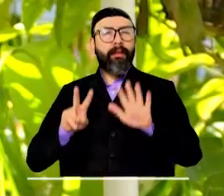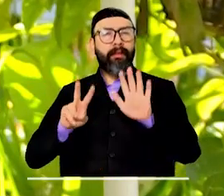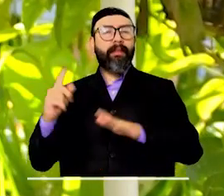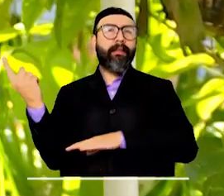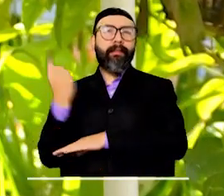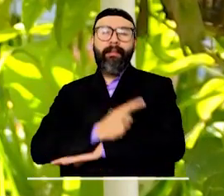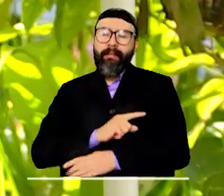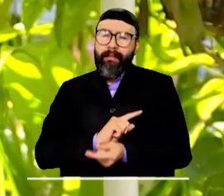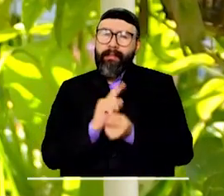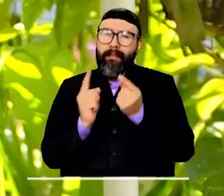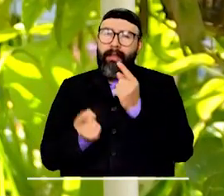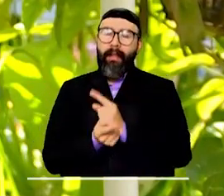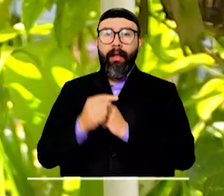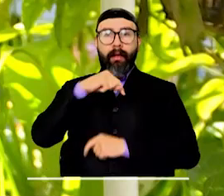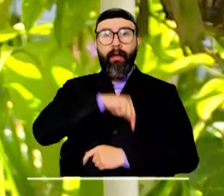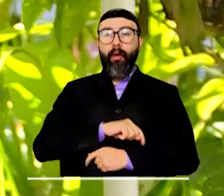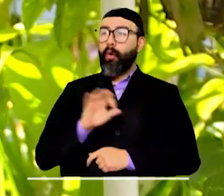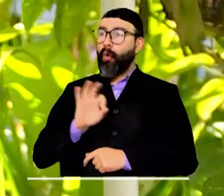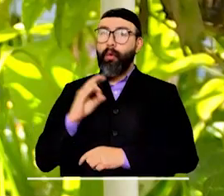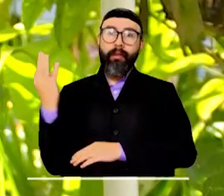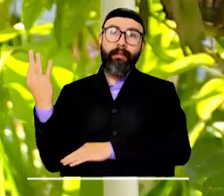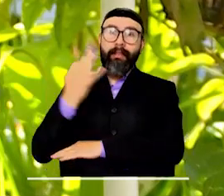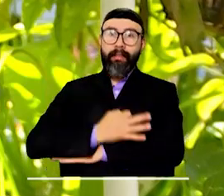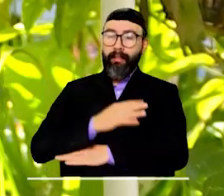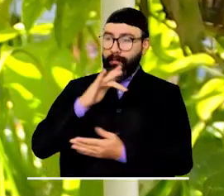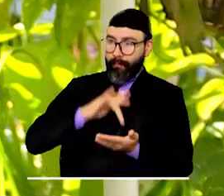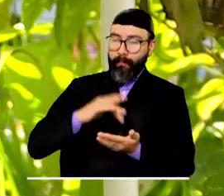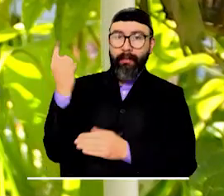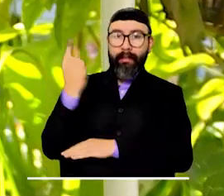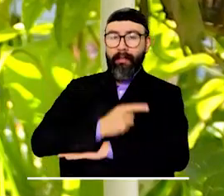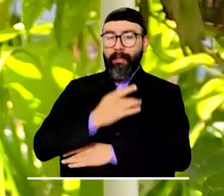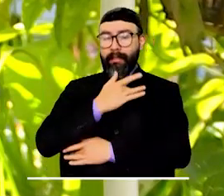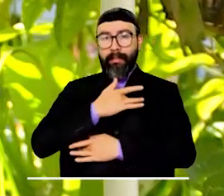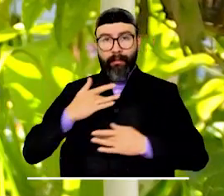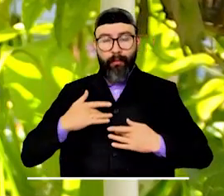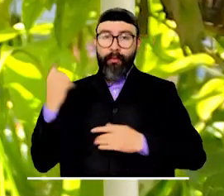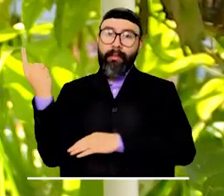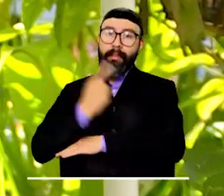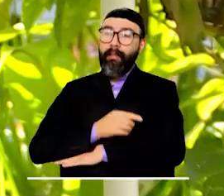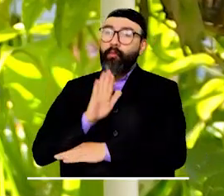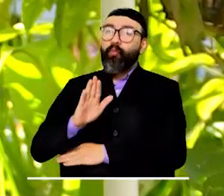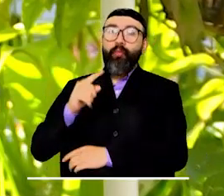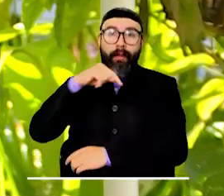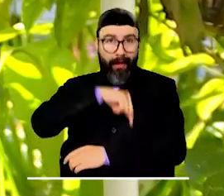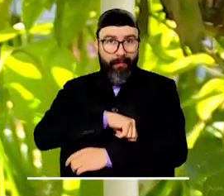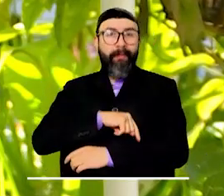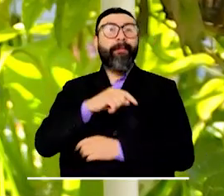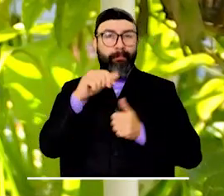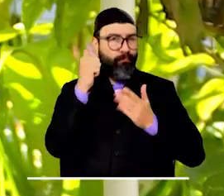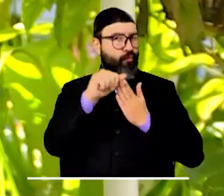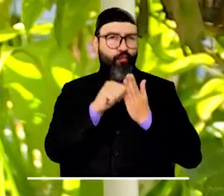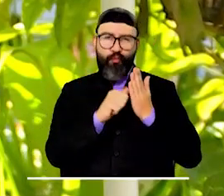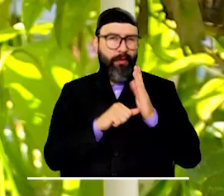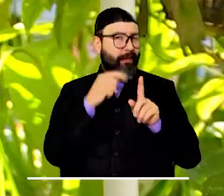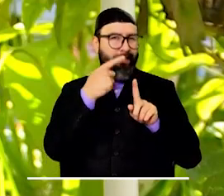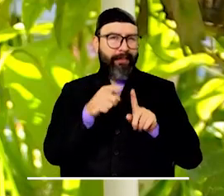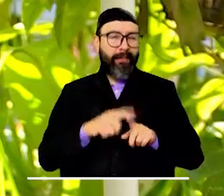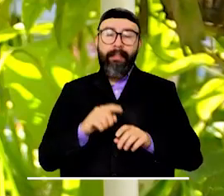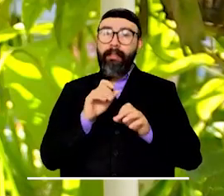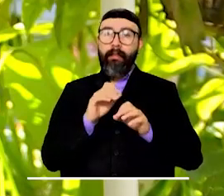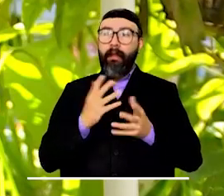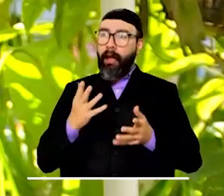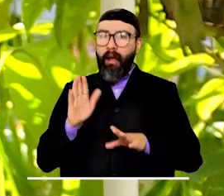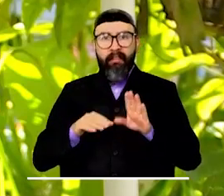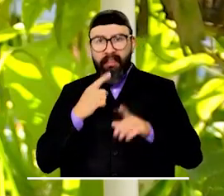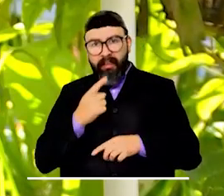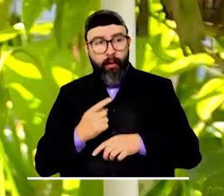alma. O 3 días del día para tu salud y día para tu alma. Porque es muy difícil uno pretender que en